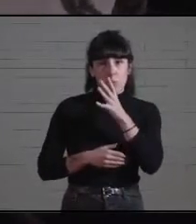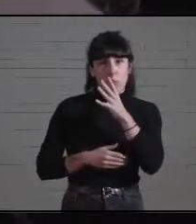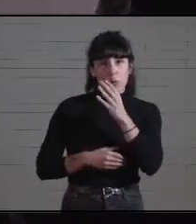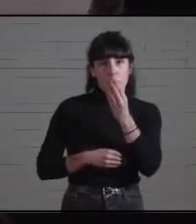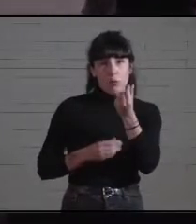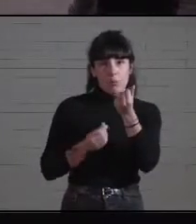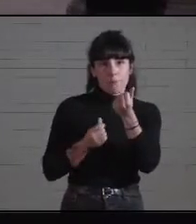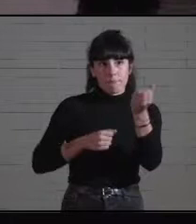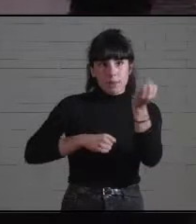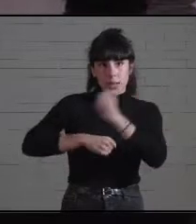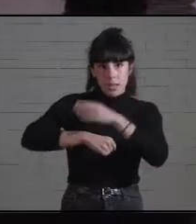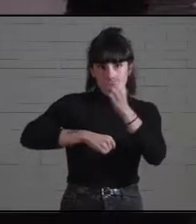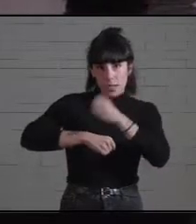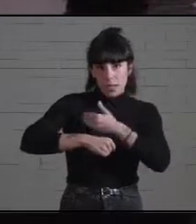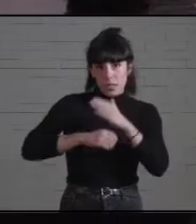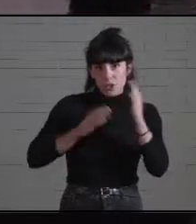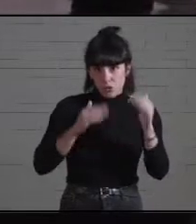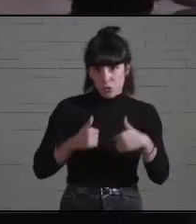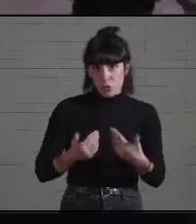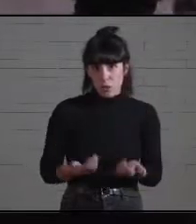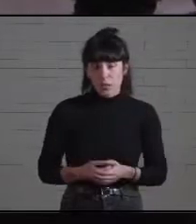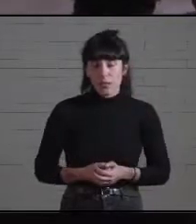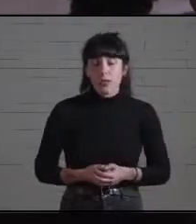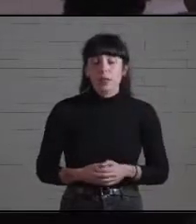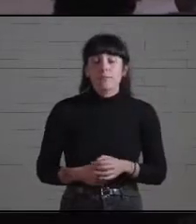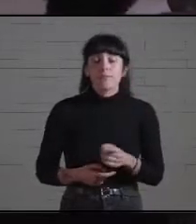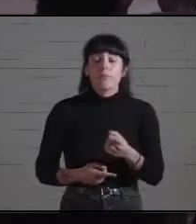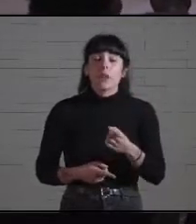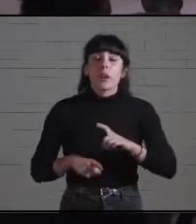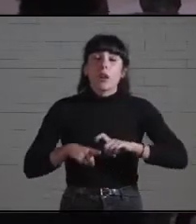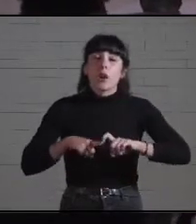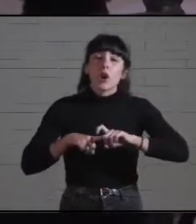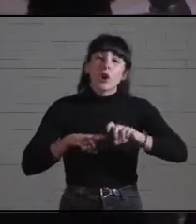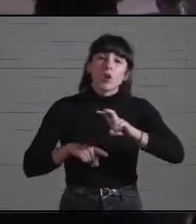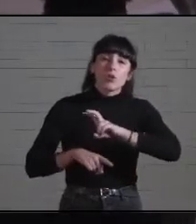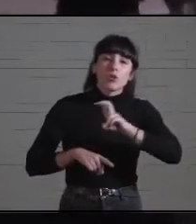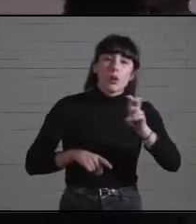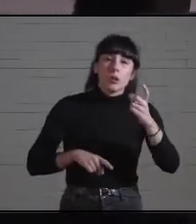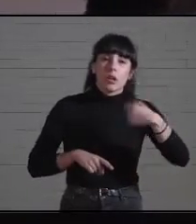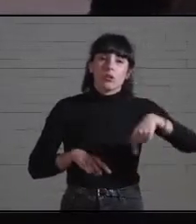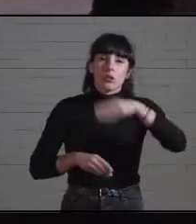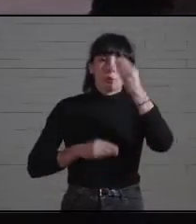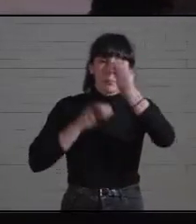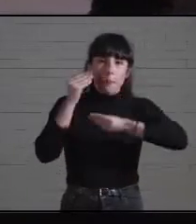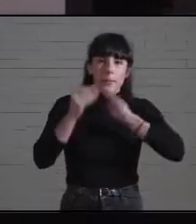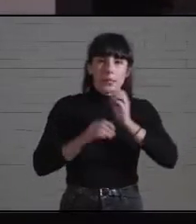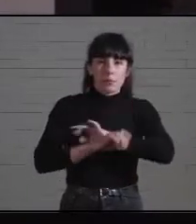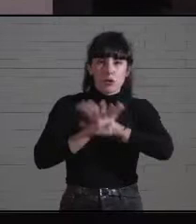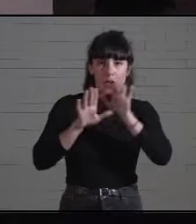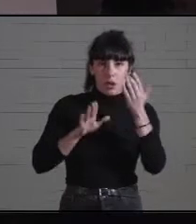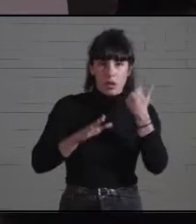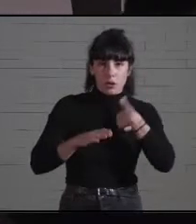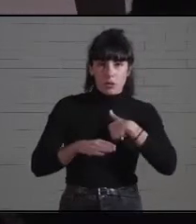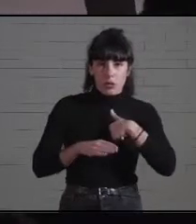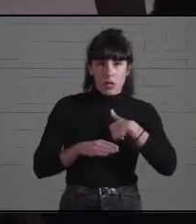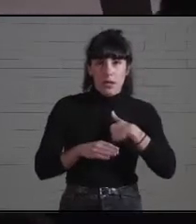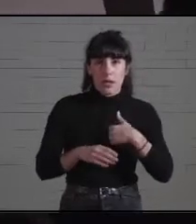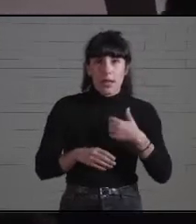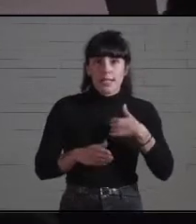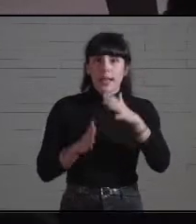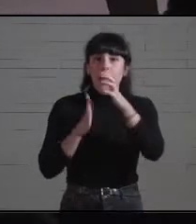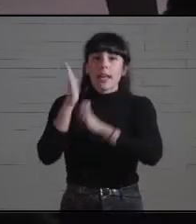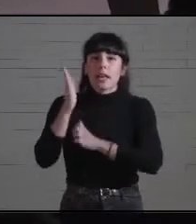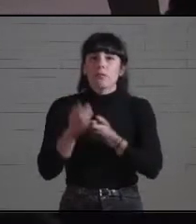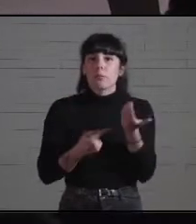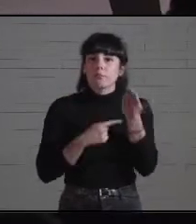también. Y otra cuestión, yo creo que esto ya lo tenemos claro, pero este informe lo demuestra también de